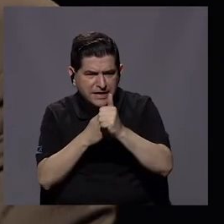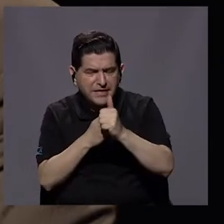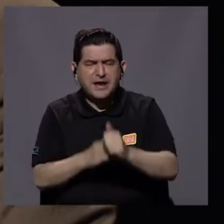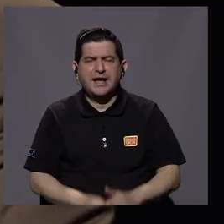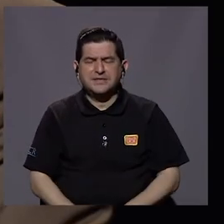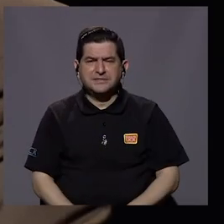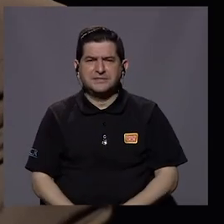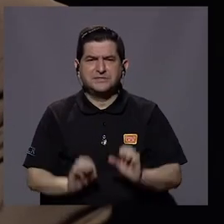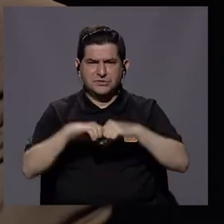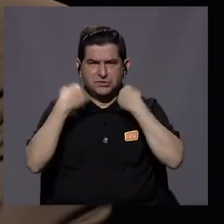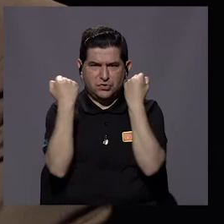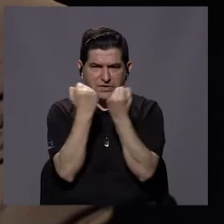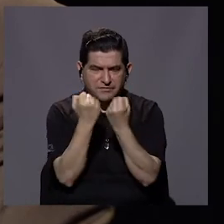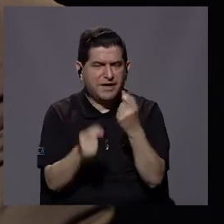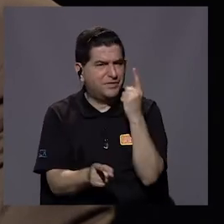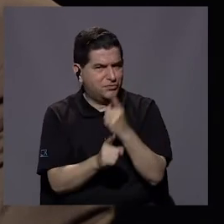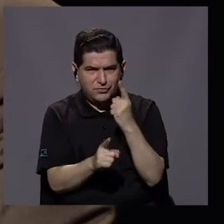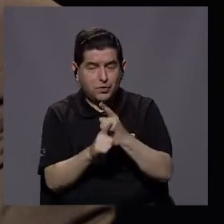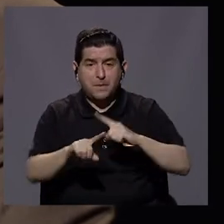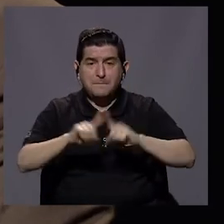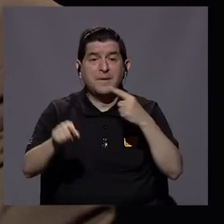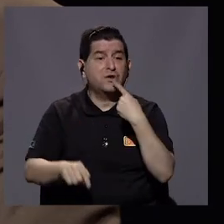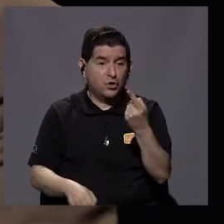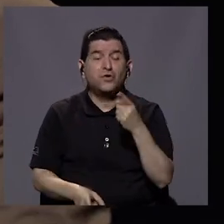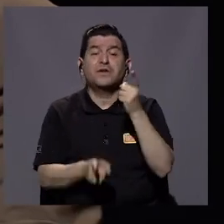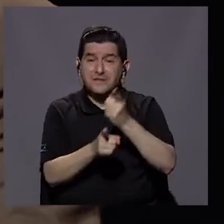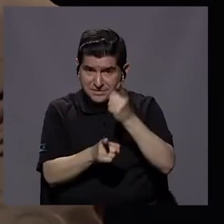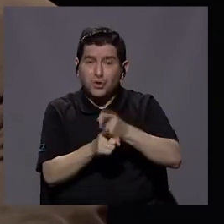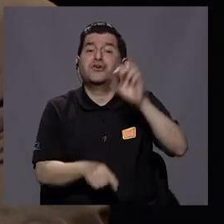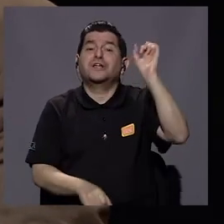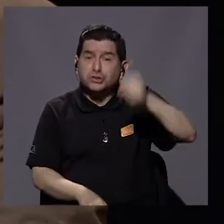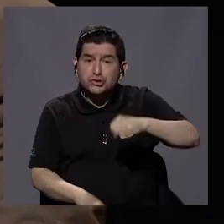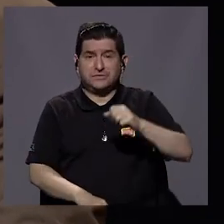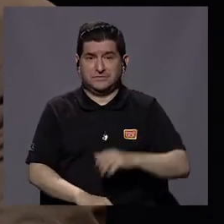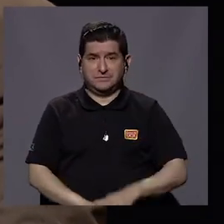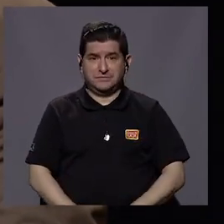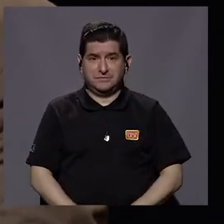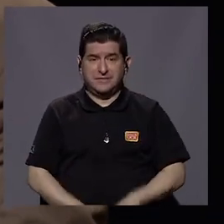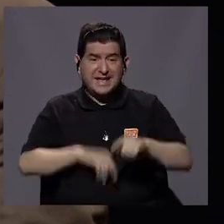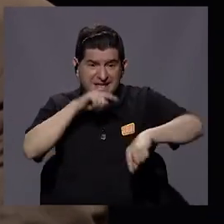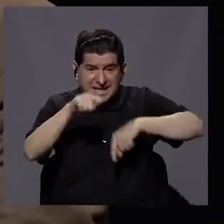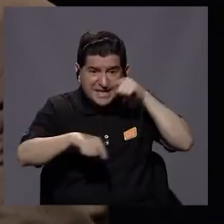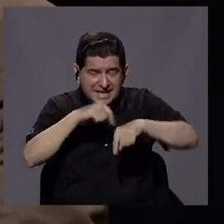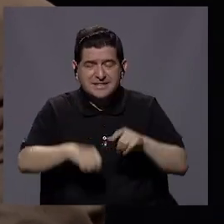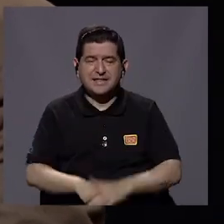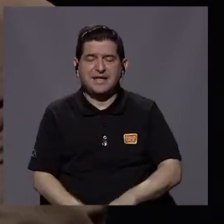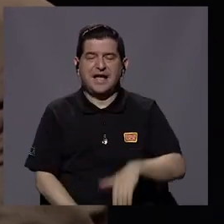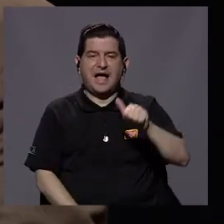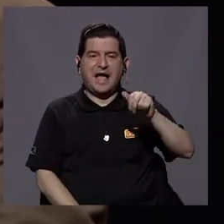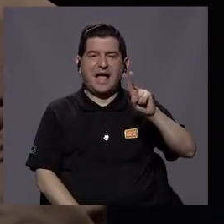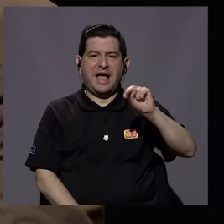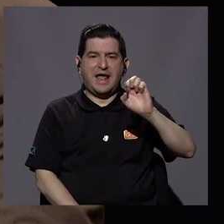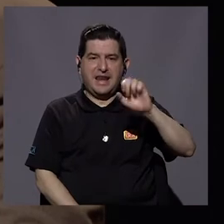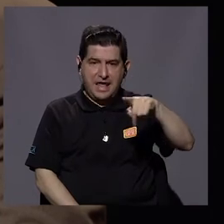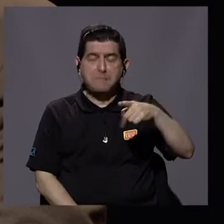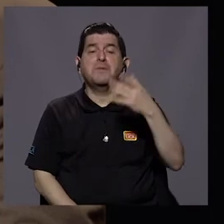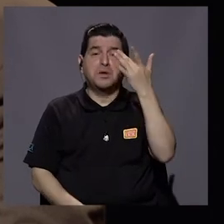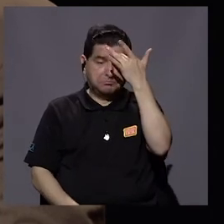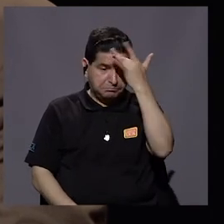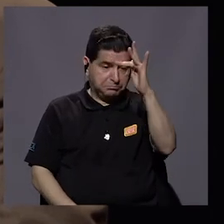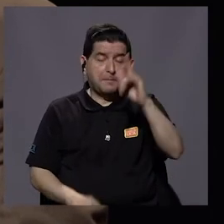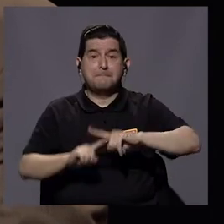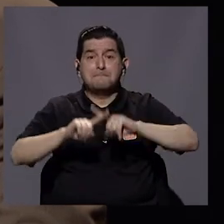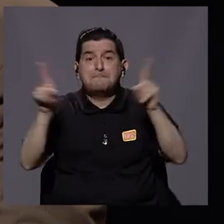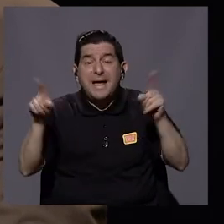los sindicatos y quizá el del mal grande no ha sido correcta, lo que dice es correcto. Es decir, las críticas que hace la ANEP son